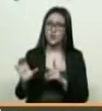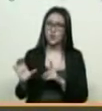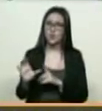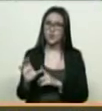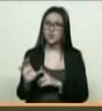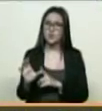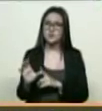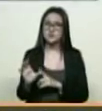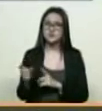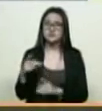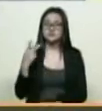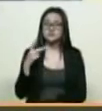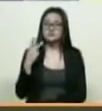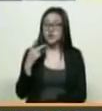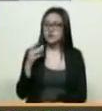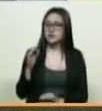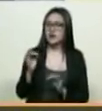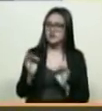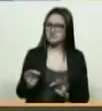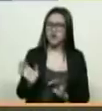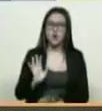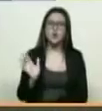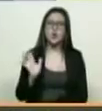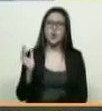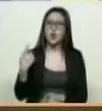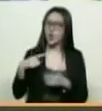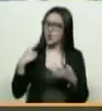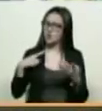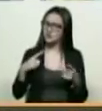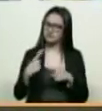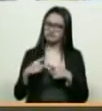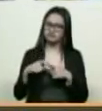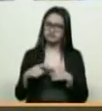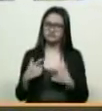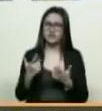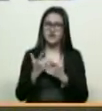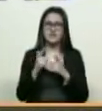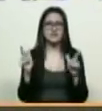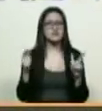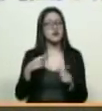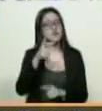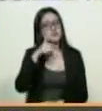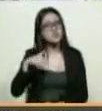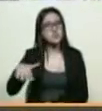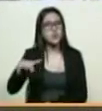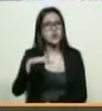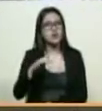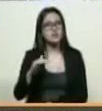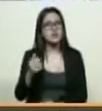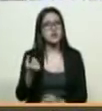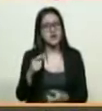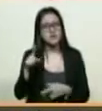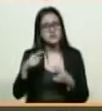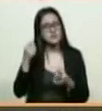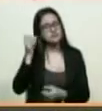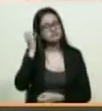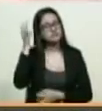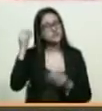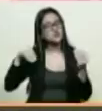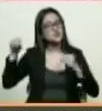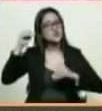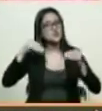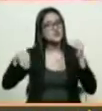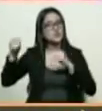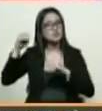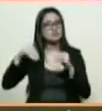desde las políticas oficiales, sino que también hay que darle el carácter libertario para que el pueblo empiece a crear y empiece a relanzar